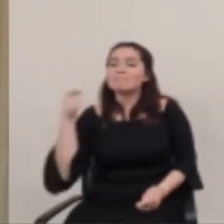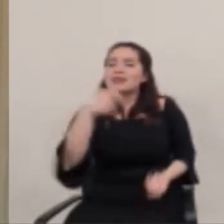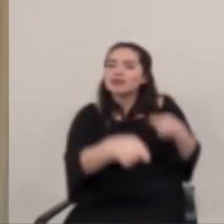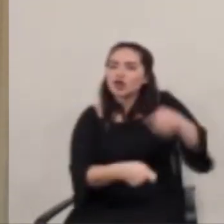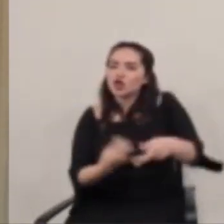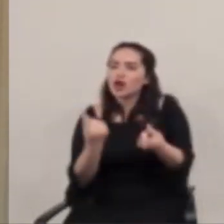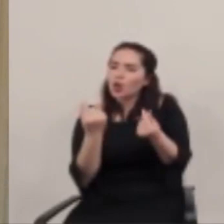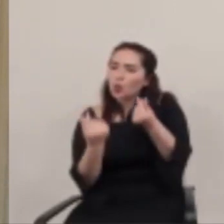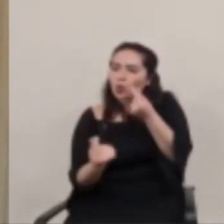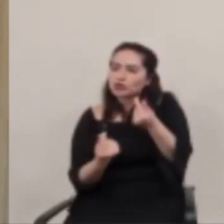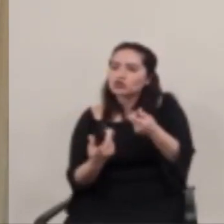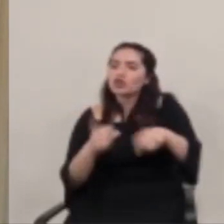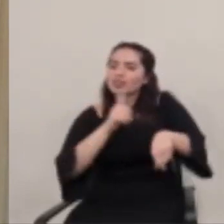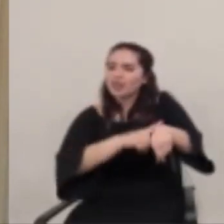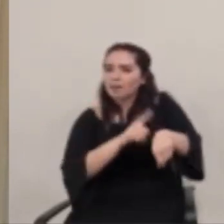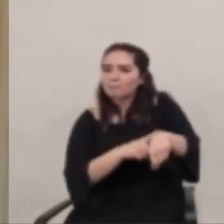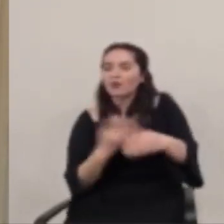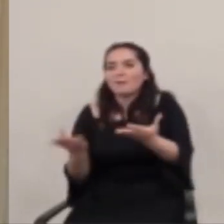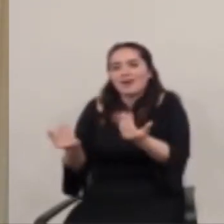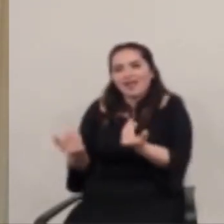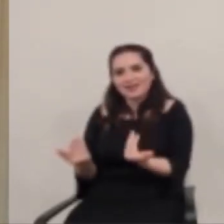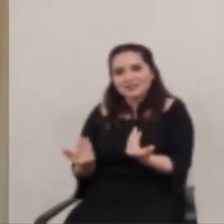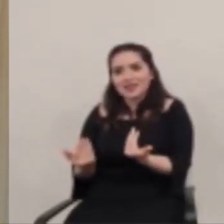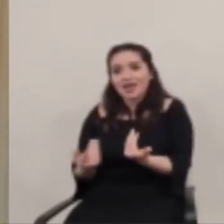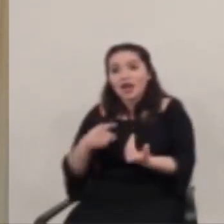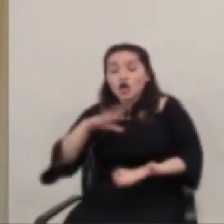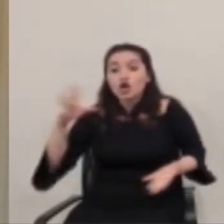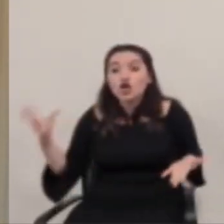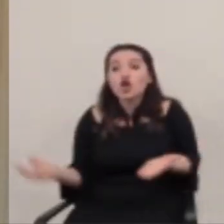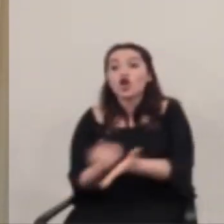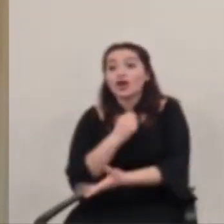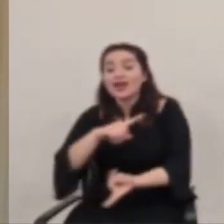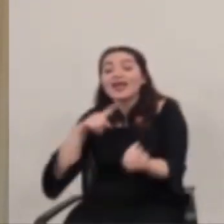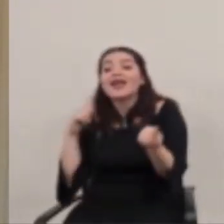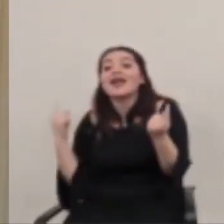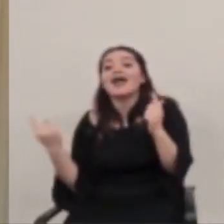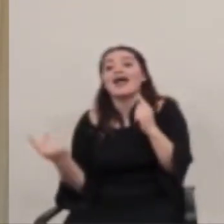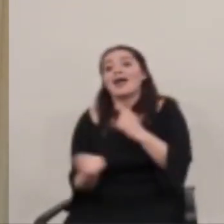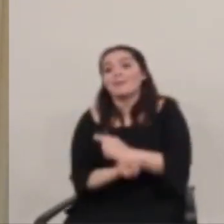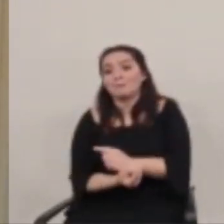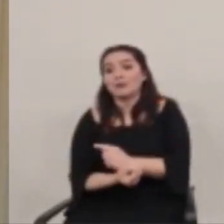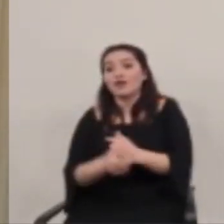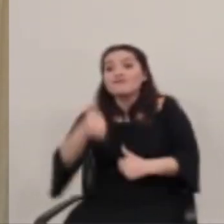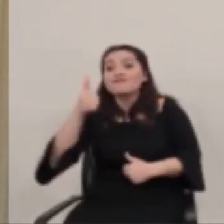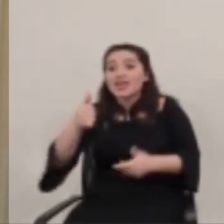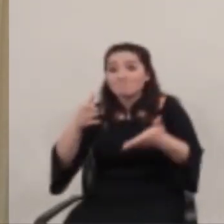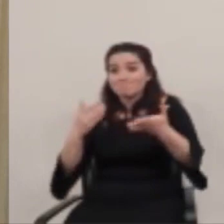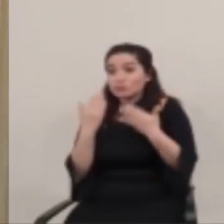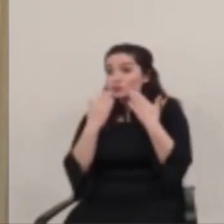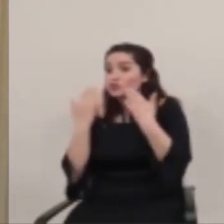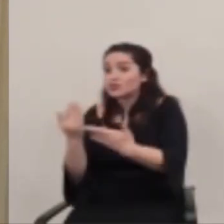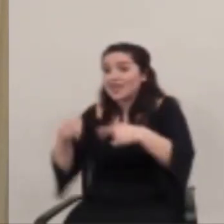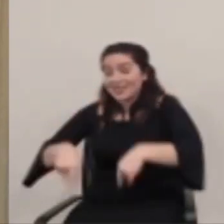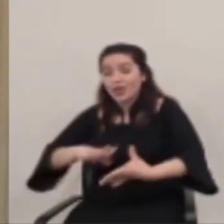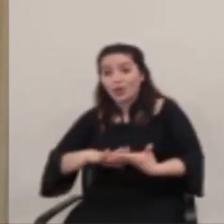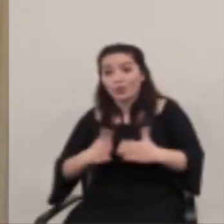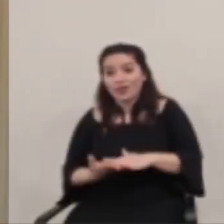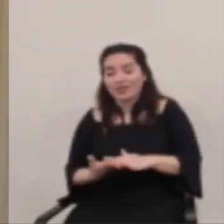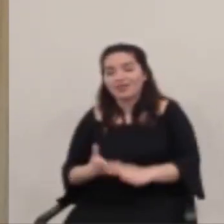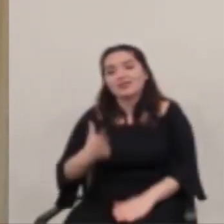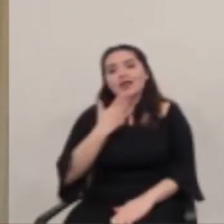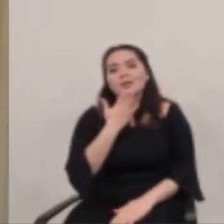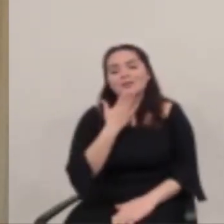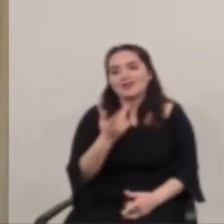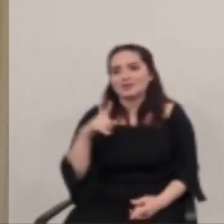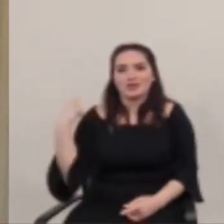tiempo, invirtiendo esperanza, para que se logren cambios que vayan en el bien de esta comunidad y, por ende, al bien de la comunidad